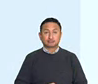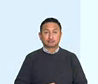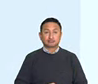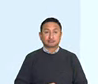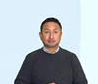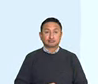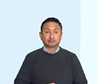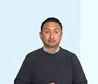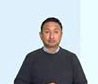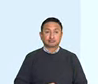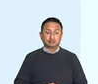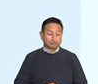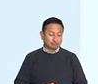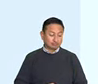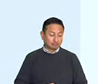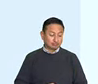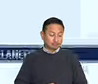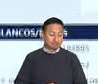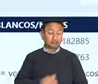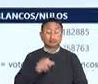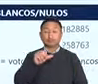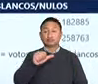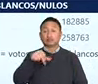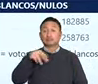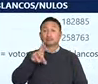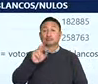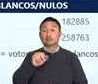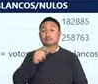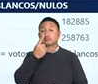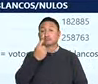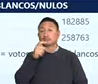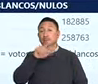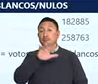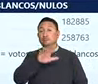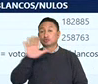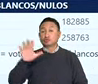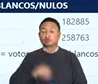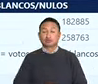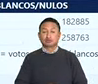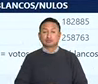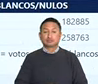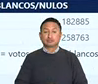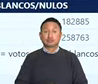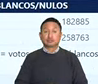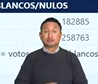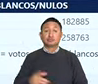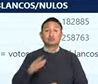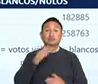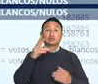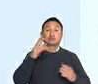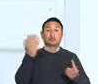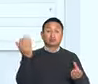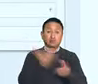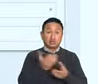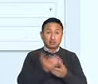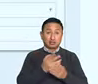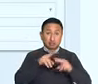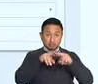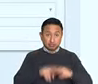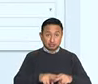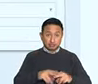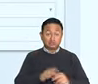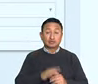Andrés Guzmer alcanzó un 11.55%. También es interesante la votación alcanzada, 93.12%. Así se